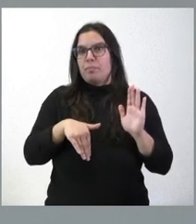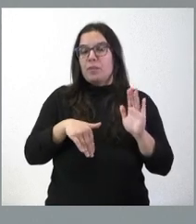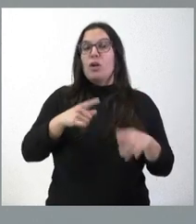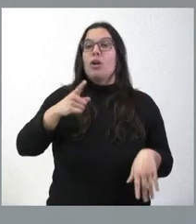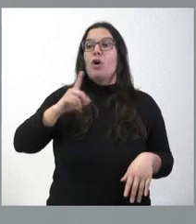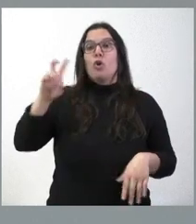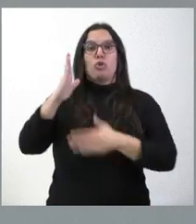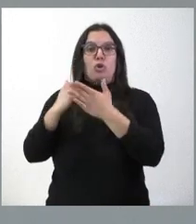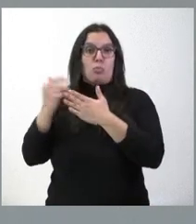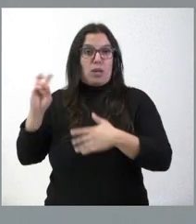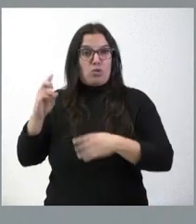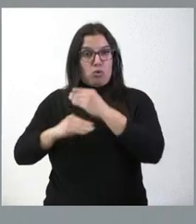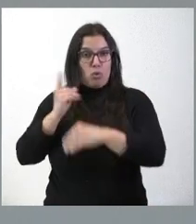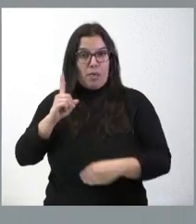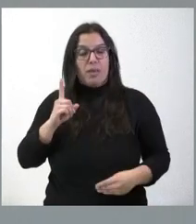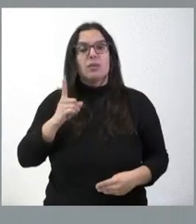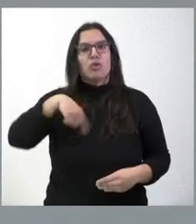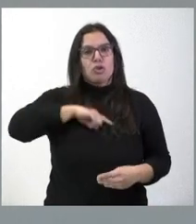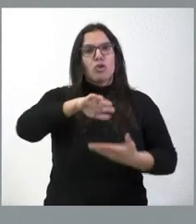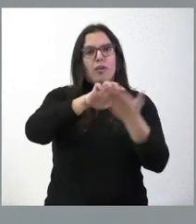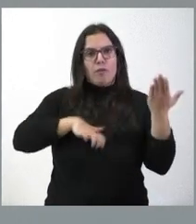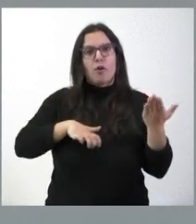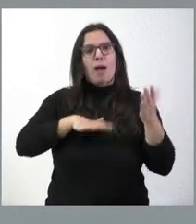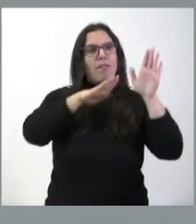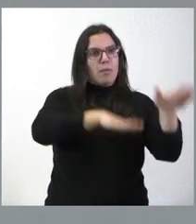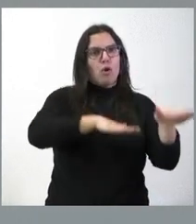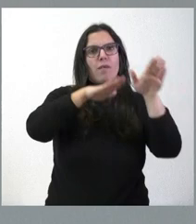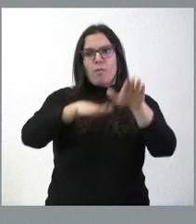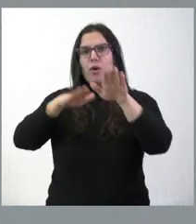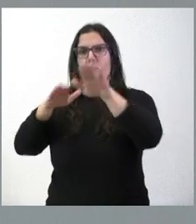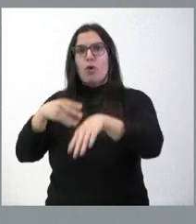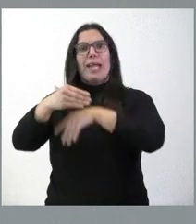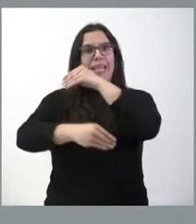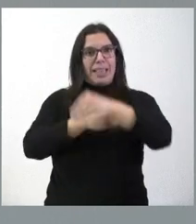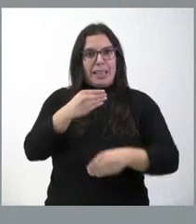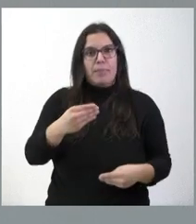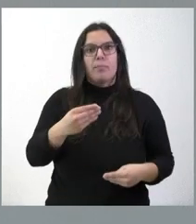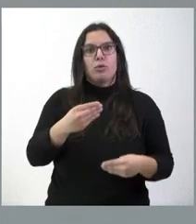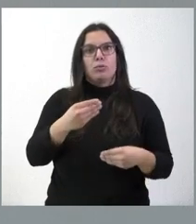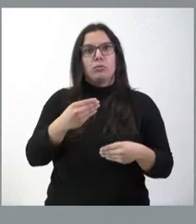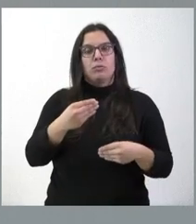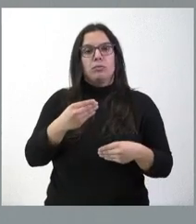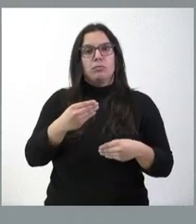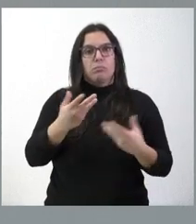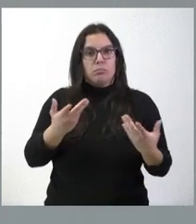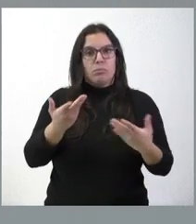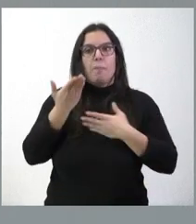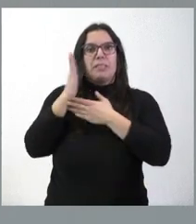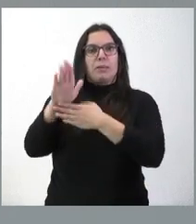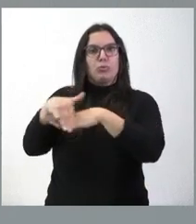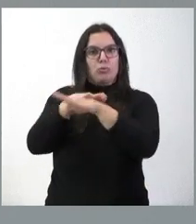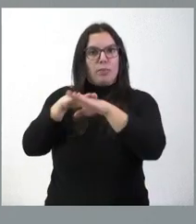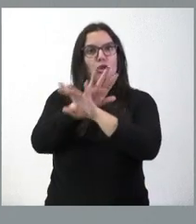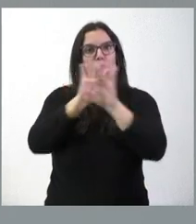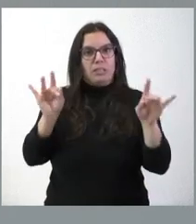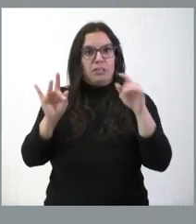decidimos hacer esos informes favorables si decidimos plantearlos, si decidimos presentarlos al gobierno y lo que